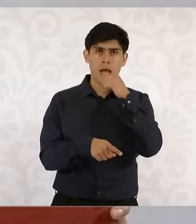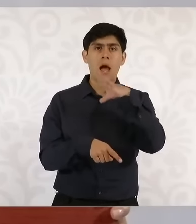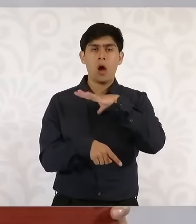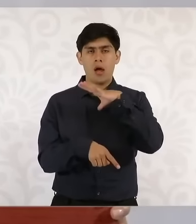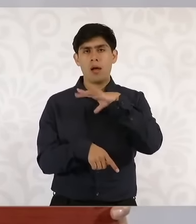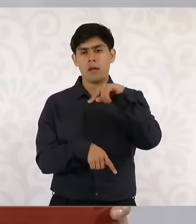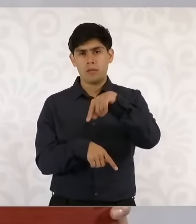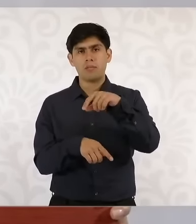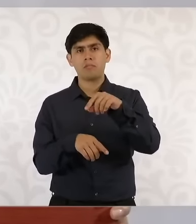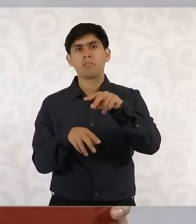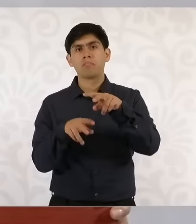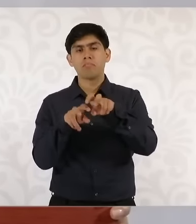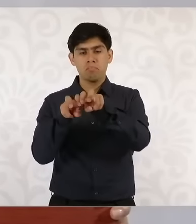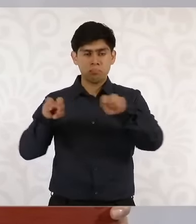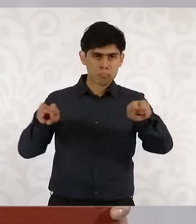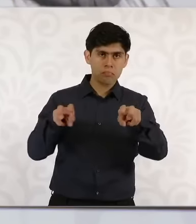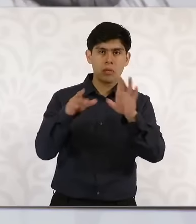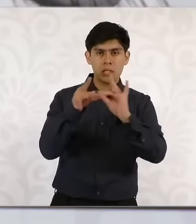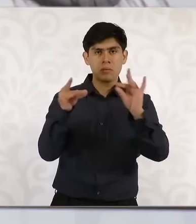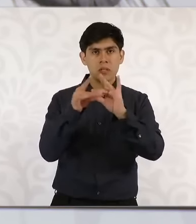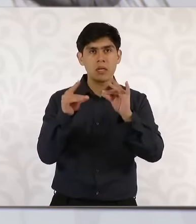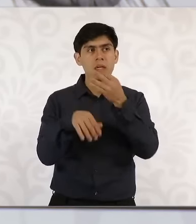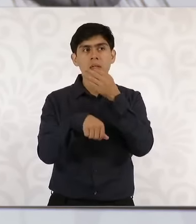que informar también cómo fue toda